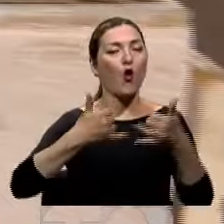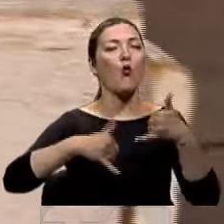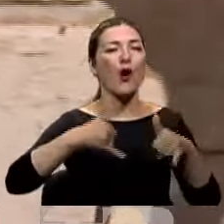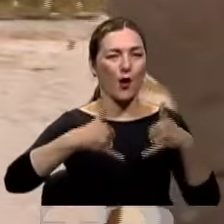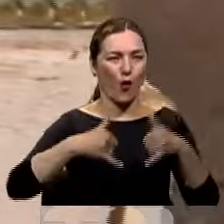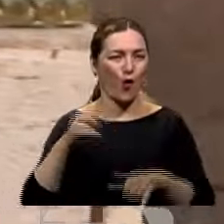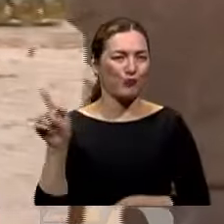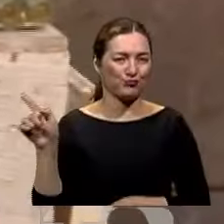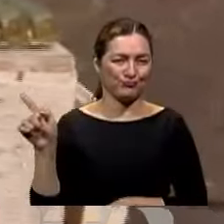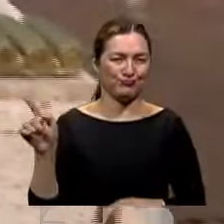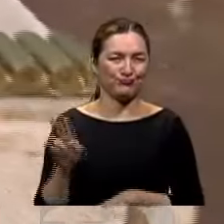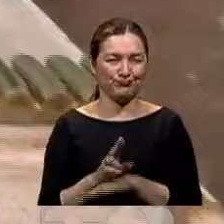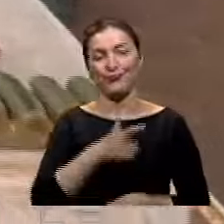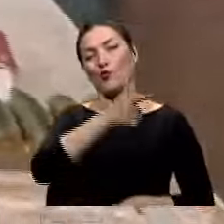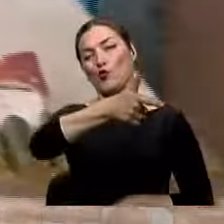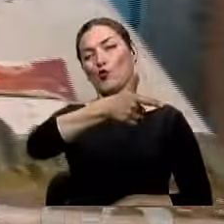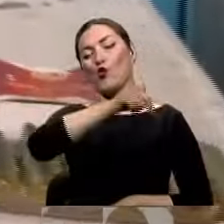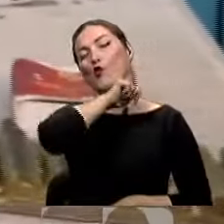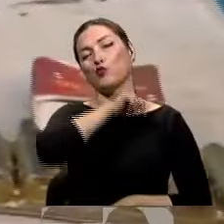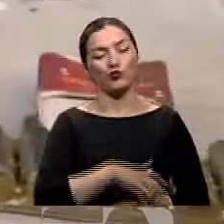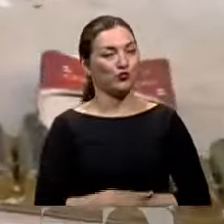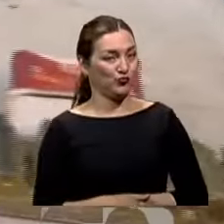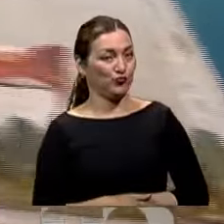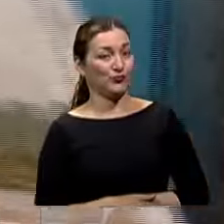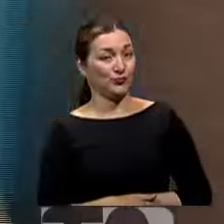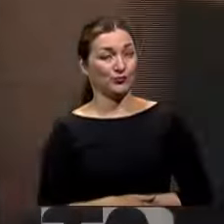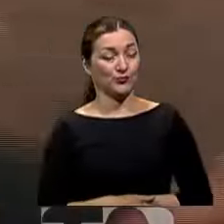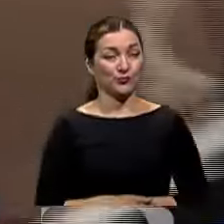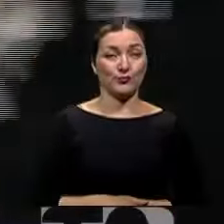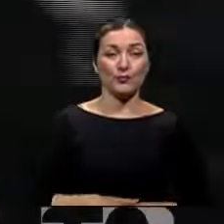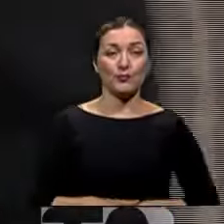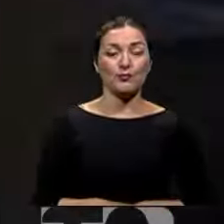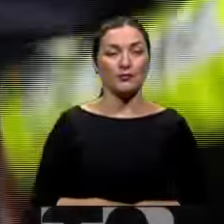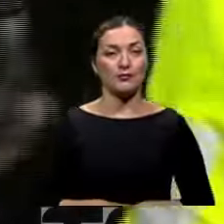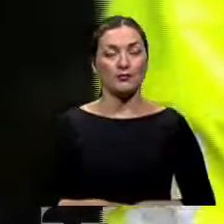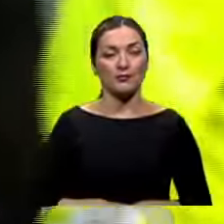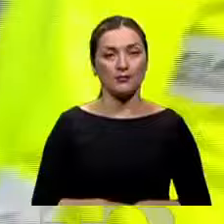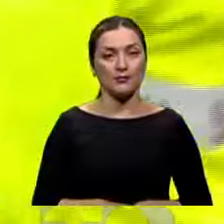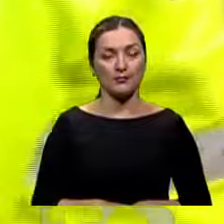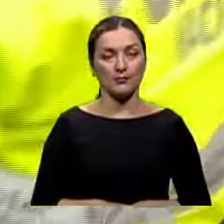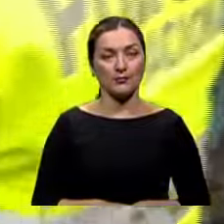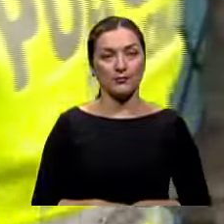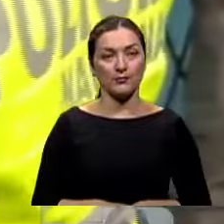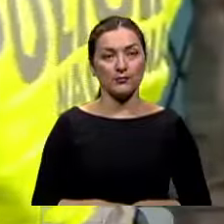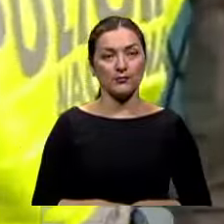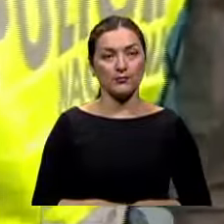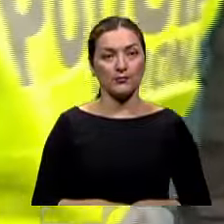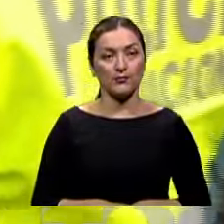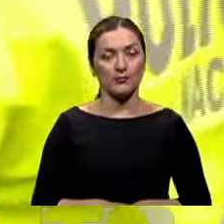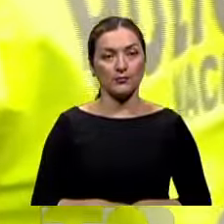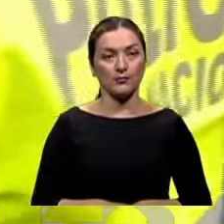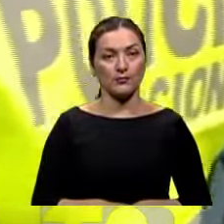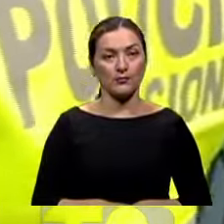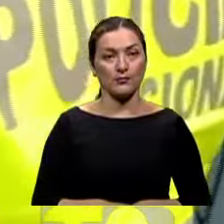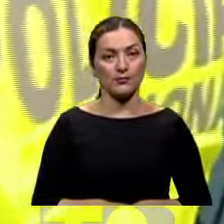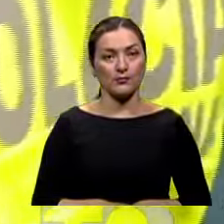pero también servirían para el amedrentamiento de estas mismas personas para cometer sus hechos delictivos. Acá el mayor también acaba de